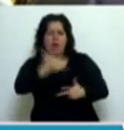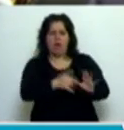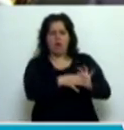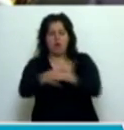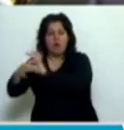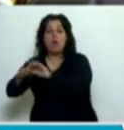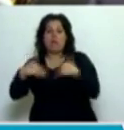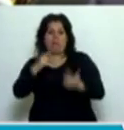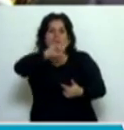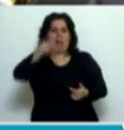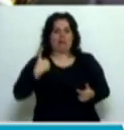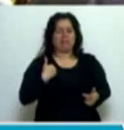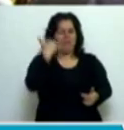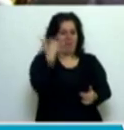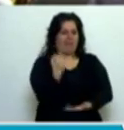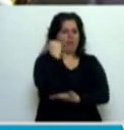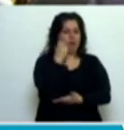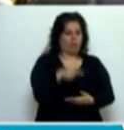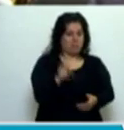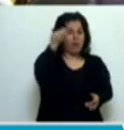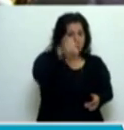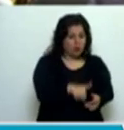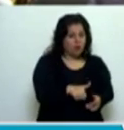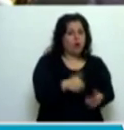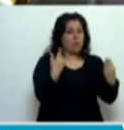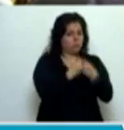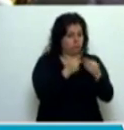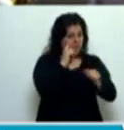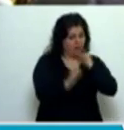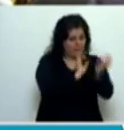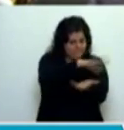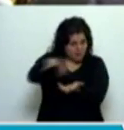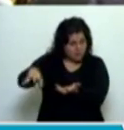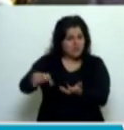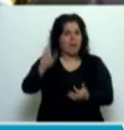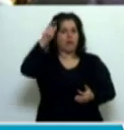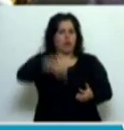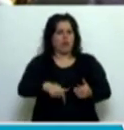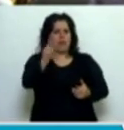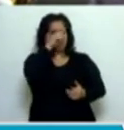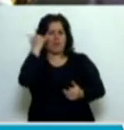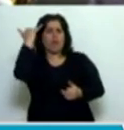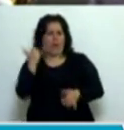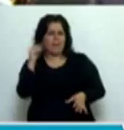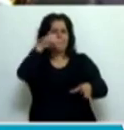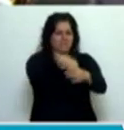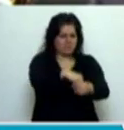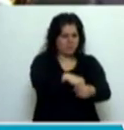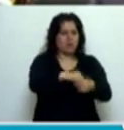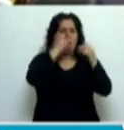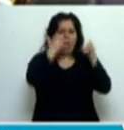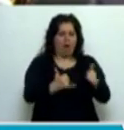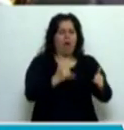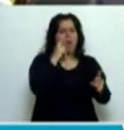Argentina es una de esas economías, donde hoy muchas de esas empresas en las cuales el Estado tiene participación, tienen